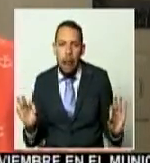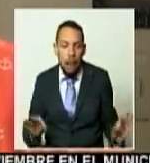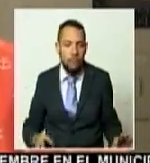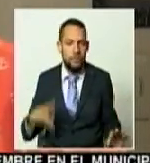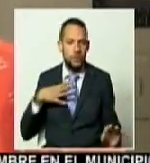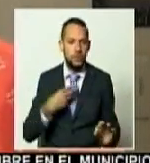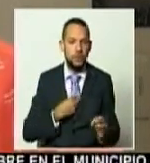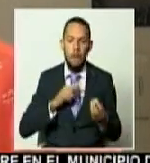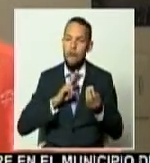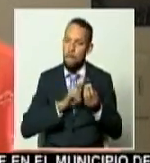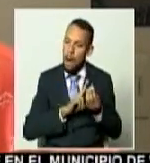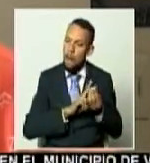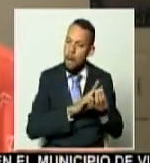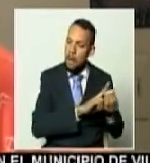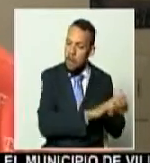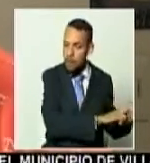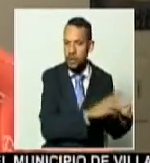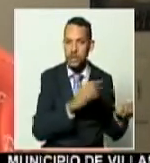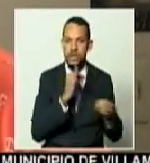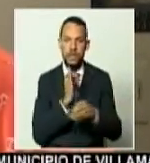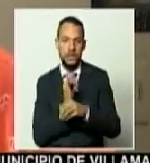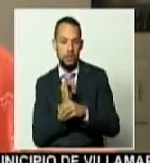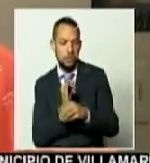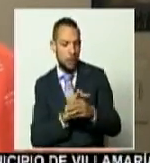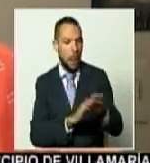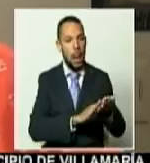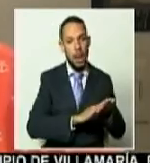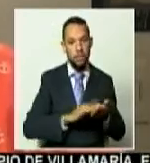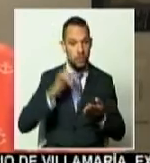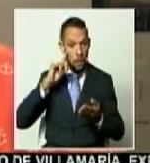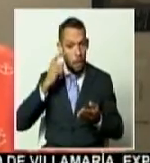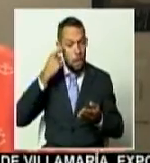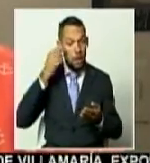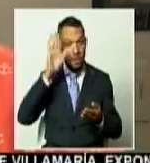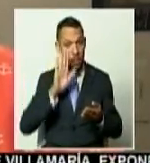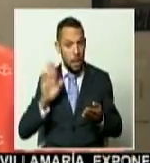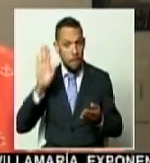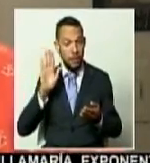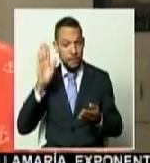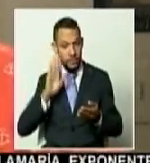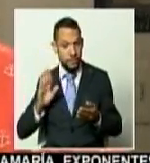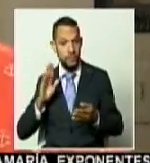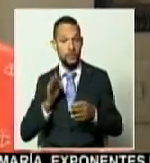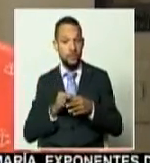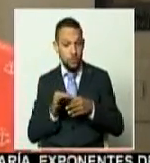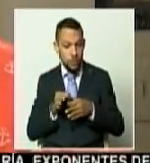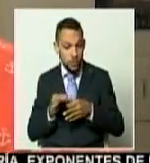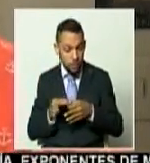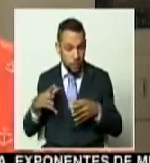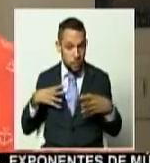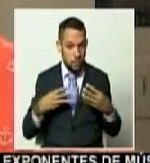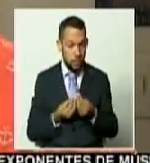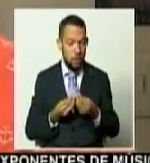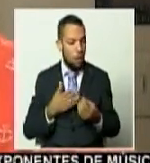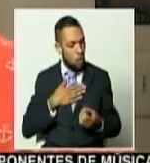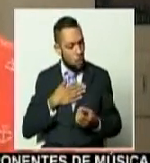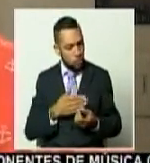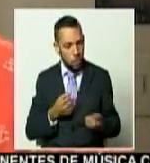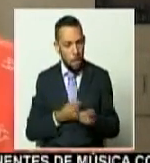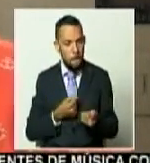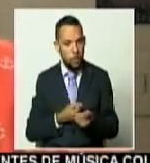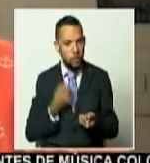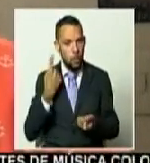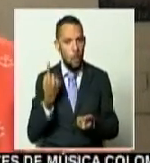revictimizados, pero más que todo por las instituciones departamentales y municipales, porque también vemos cómo la voluntad política con